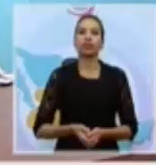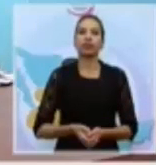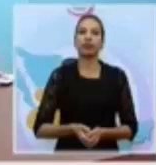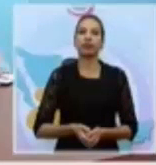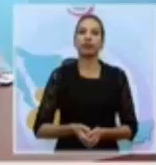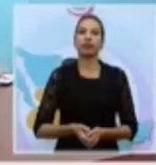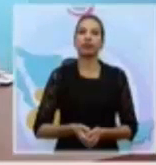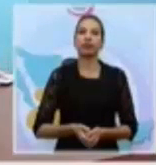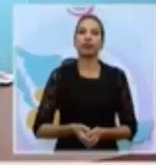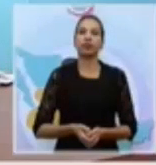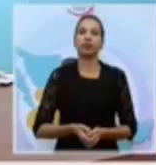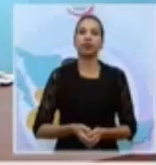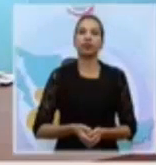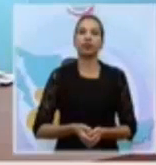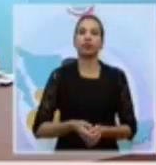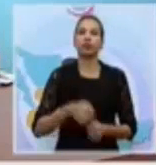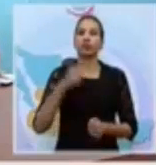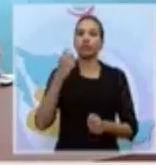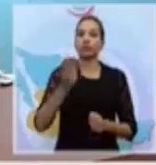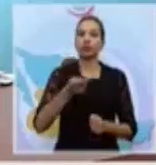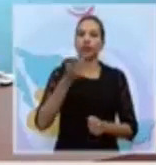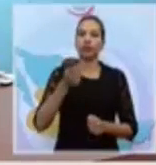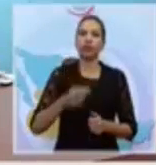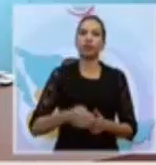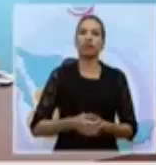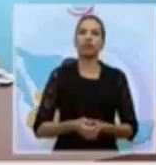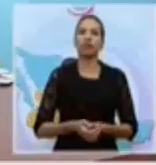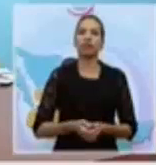¿Me quieres dar tus preguntas?